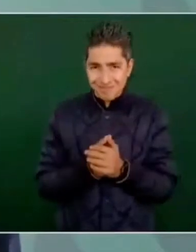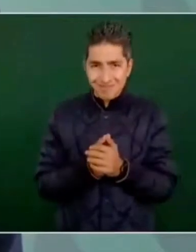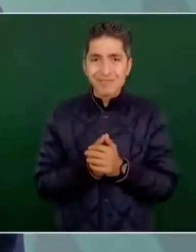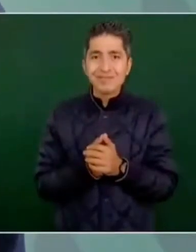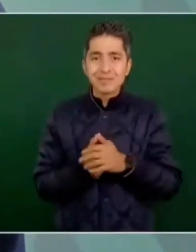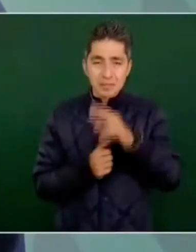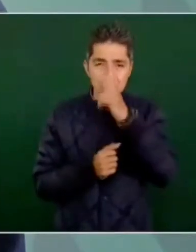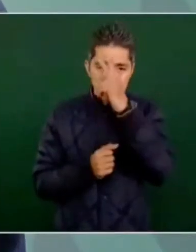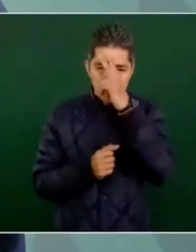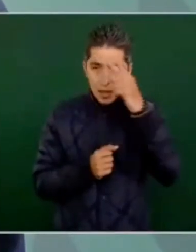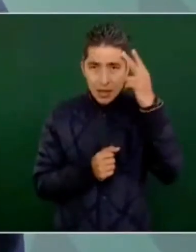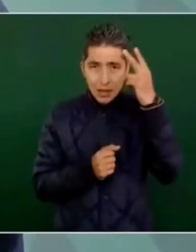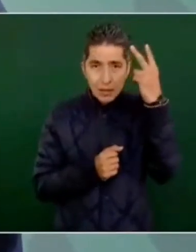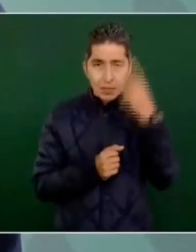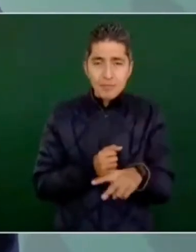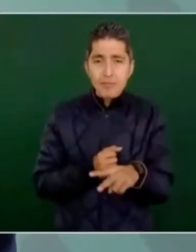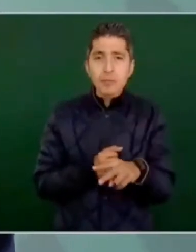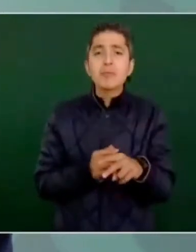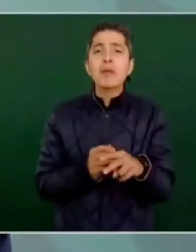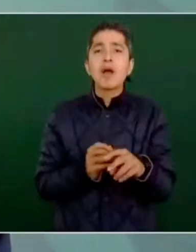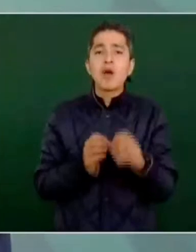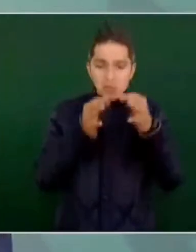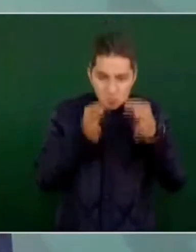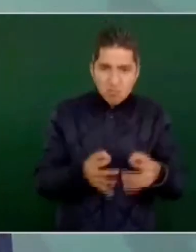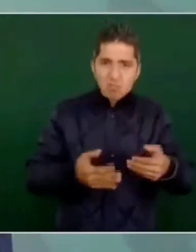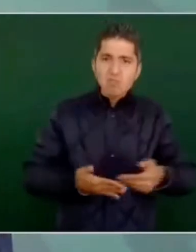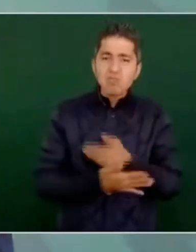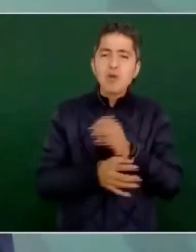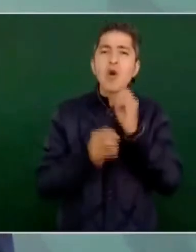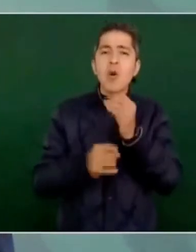mexicano o traidor.